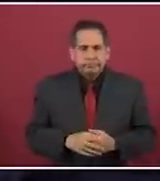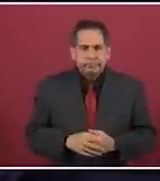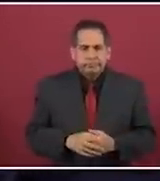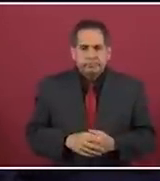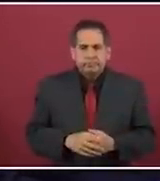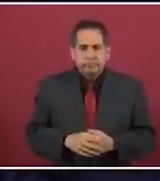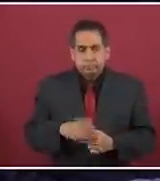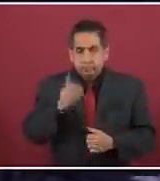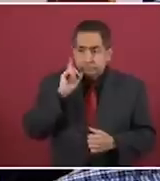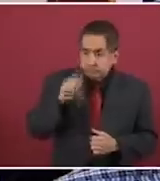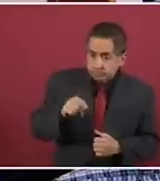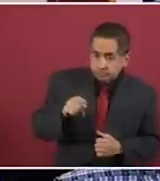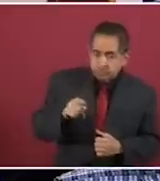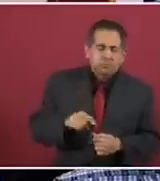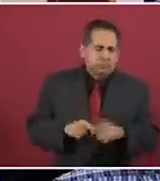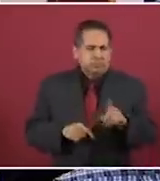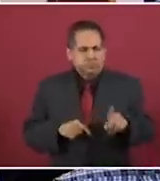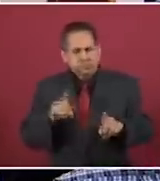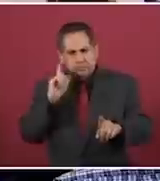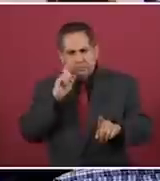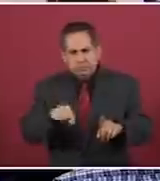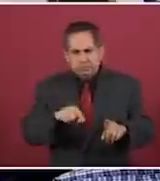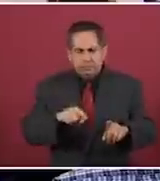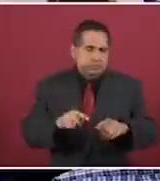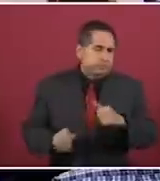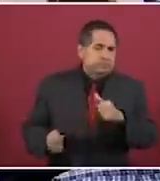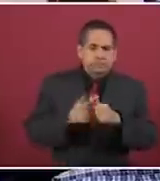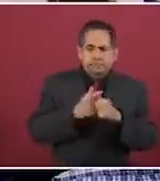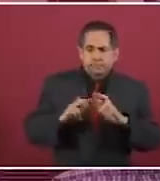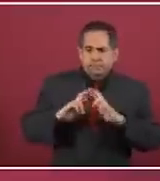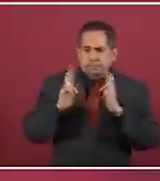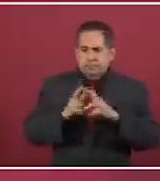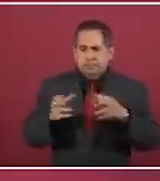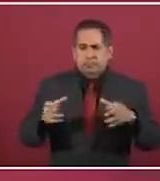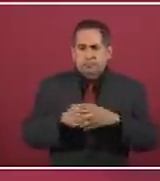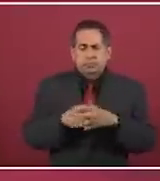Eso va a ser mañana. Mañana tengo la primera reunión